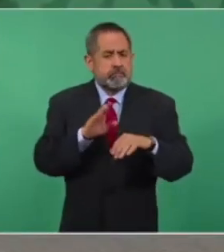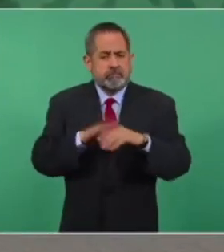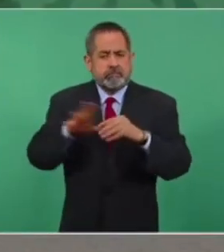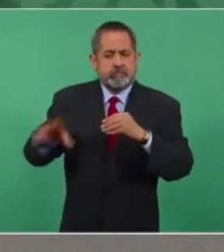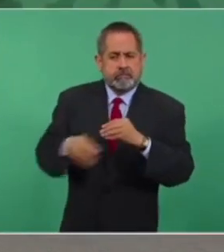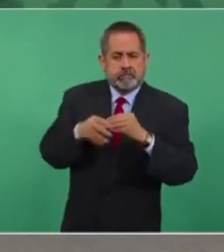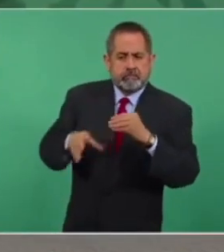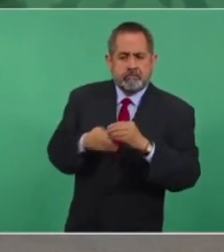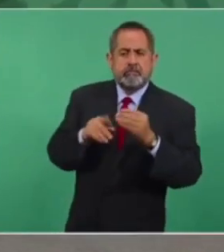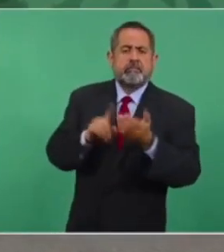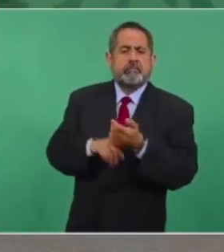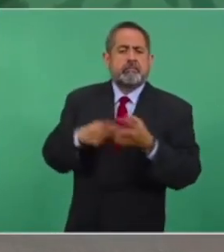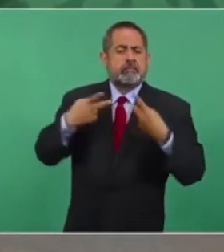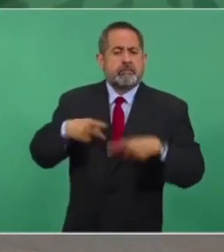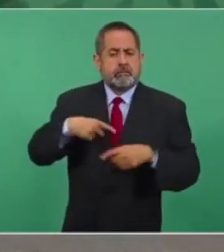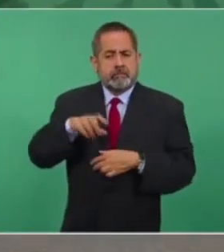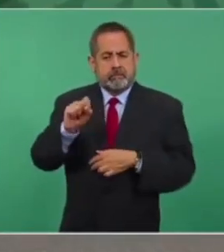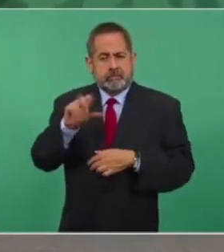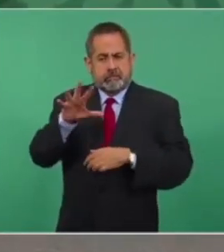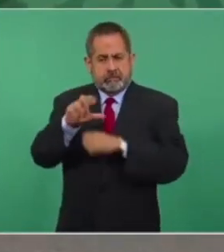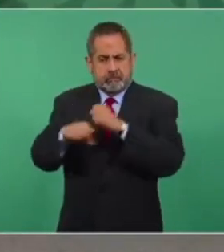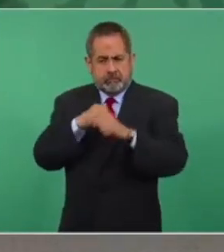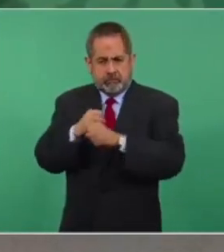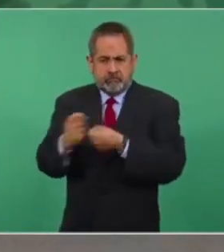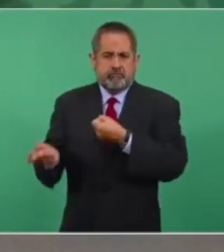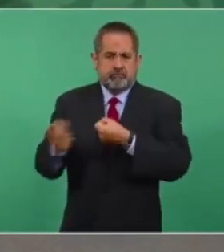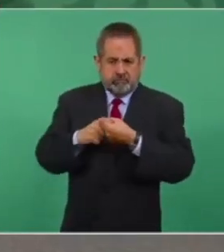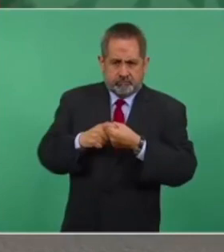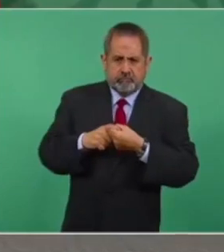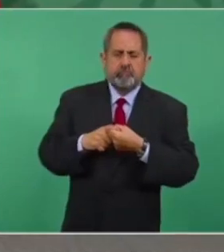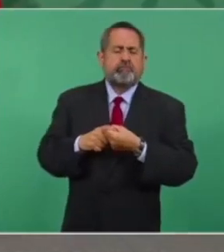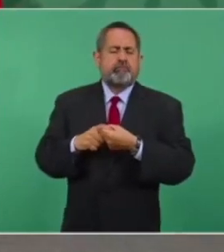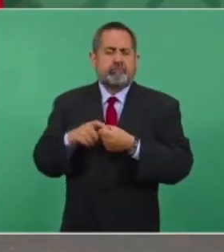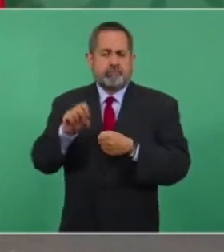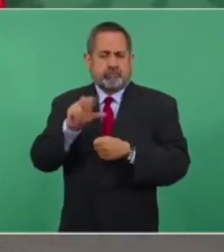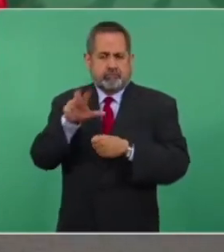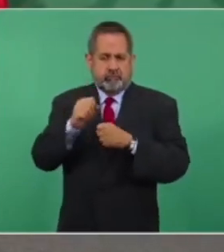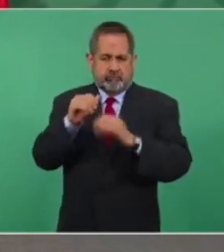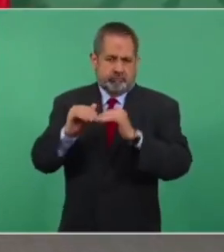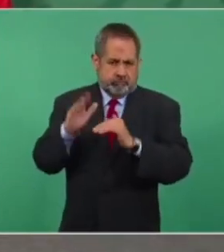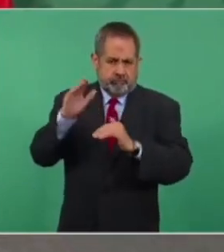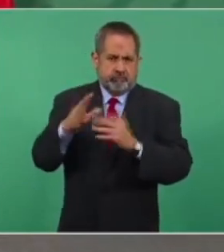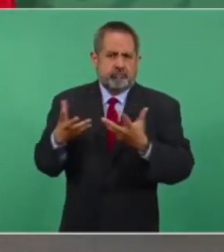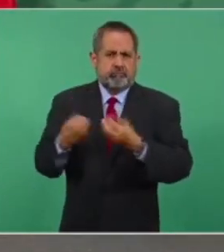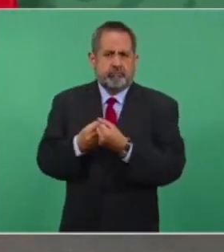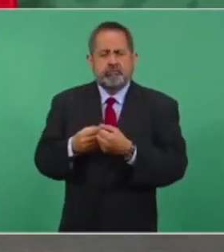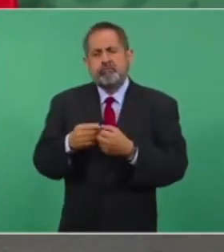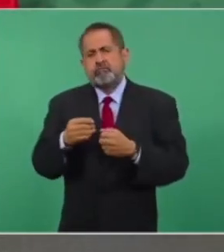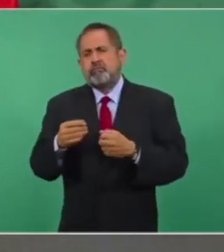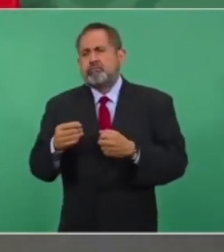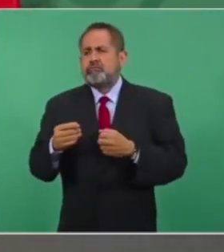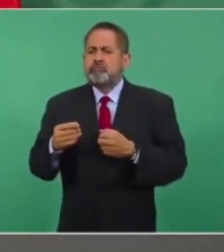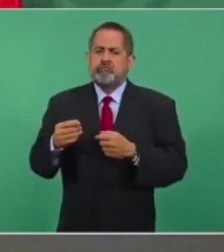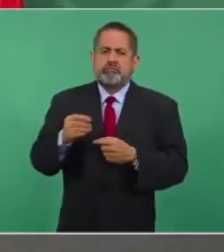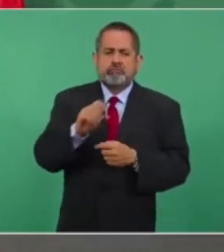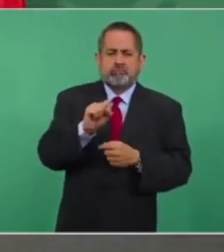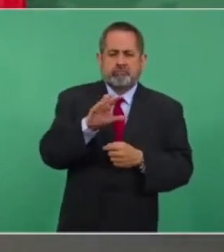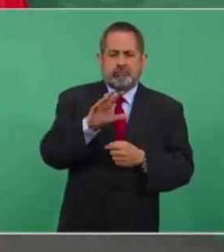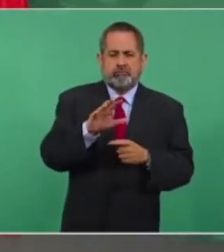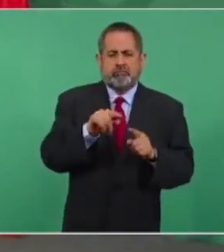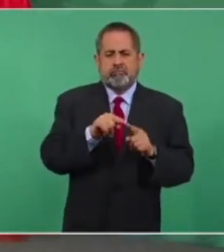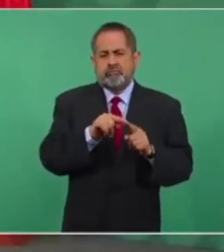de 65 y más, de 65